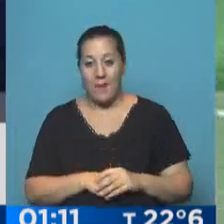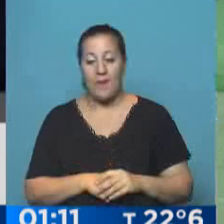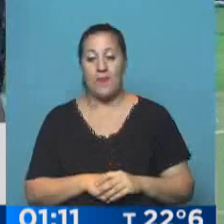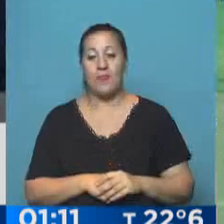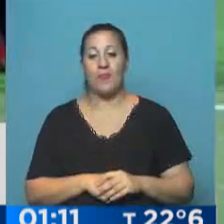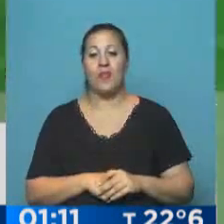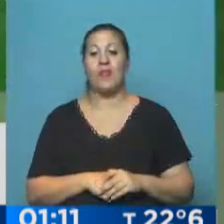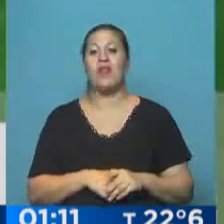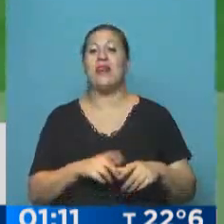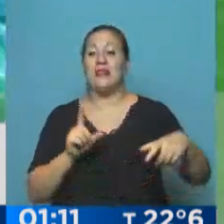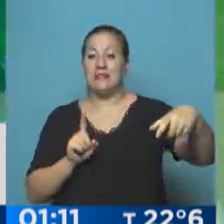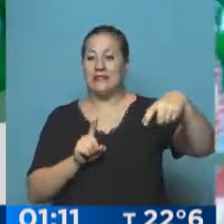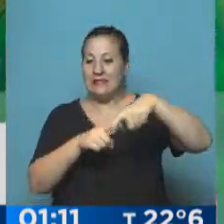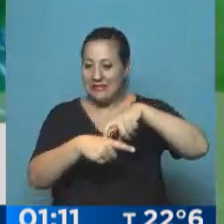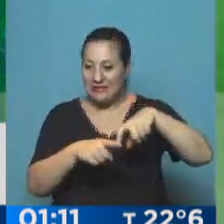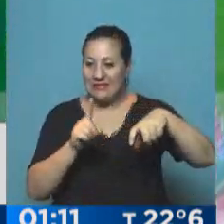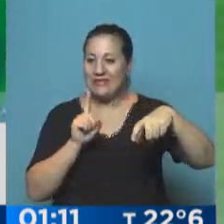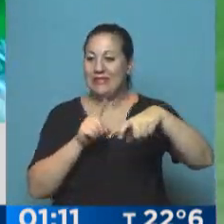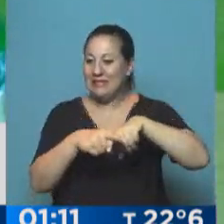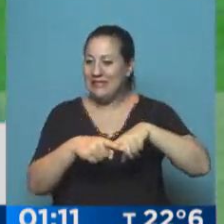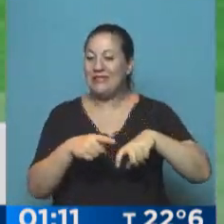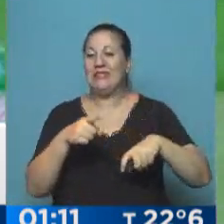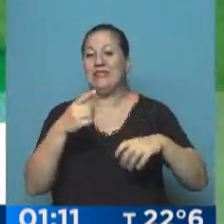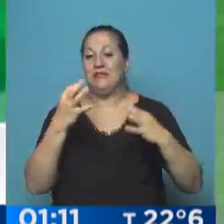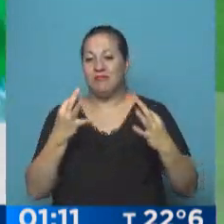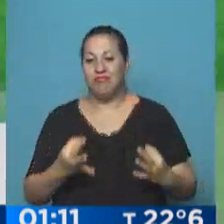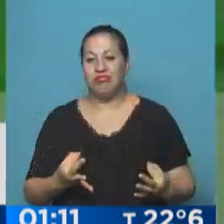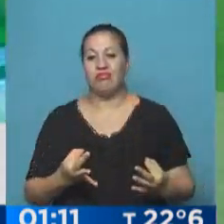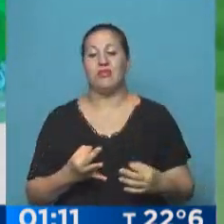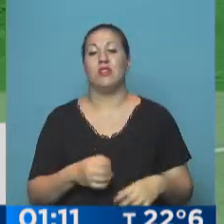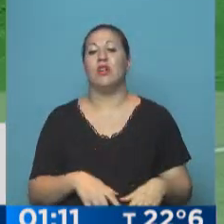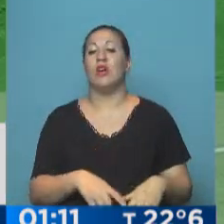su gol. Travesaño, Nervor, el que probaba ahora. Huracán tenía